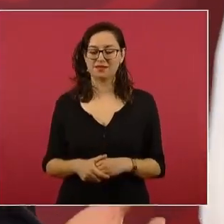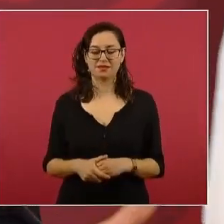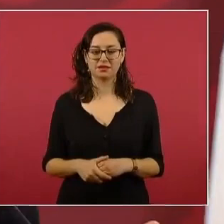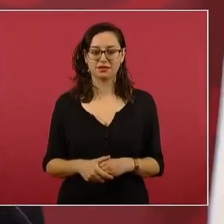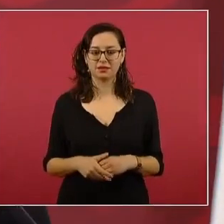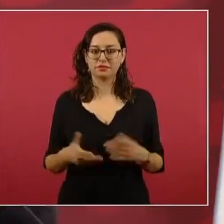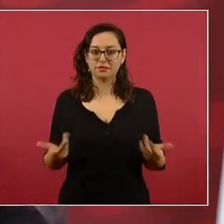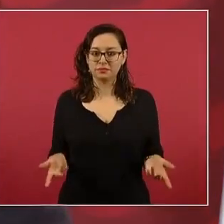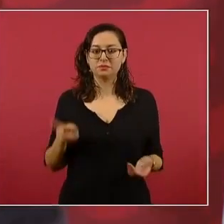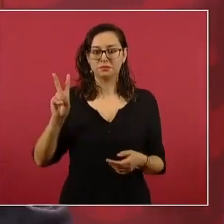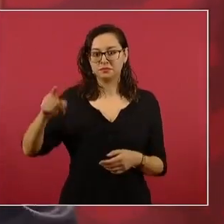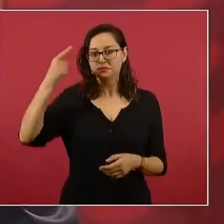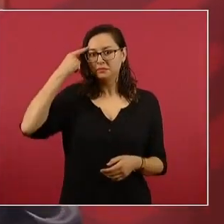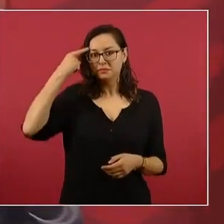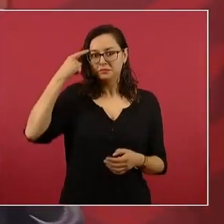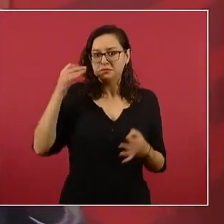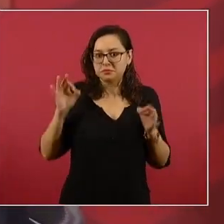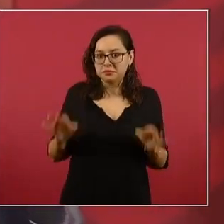con sentido común,